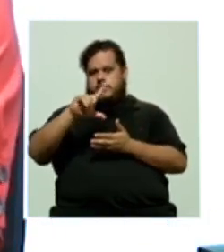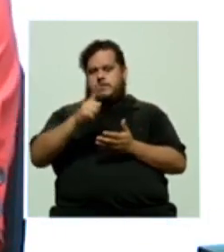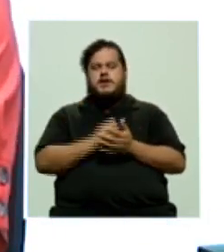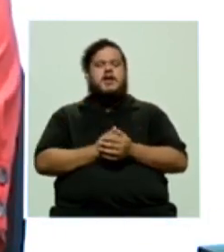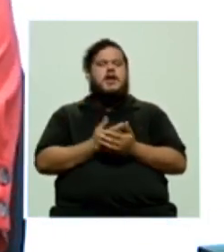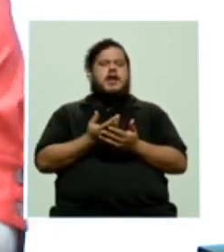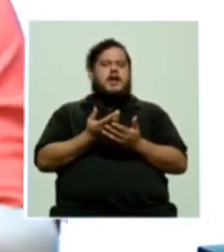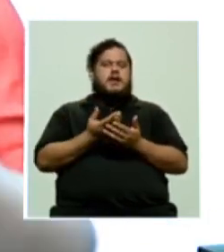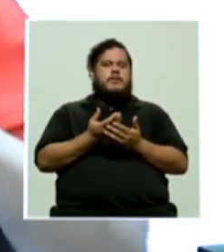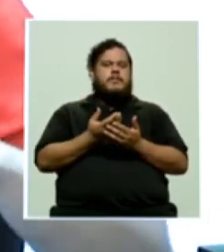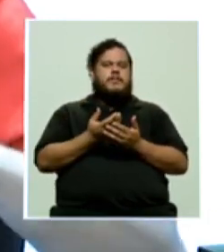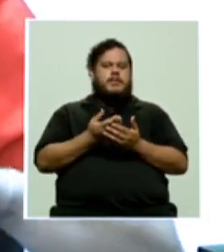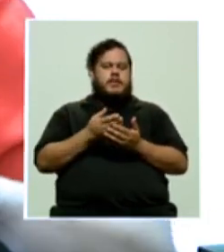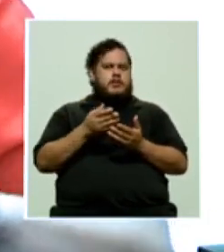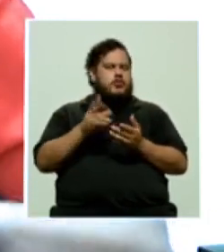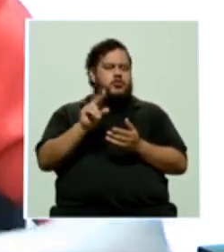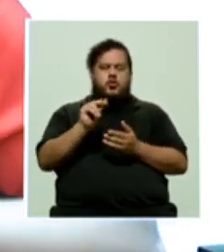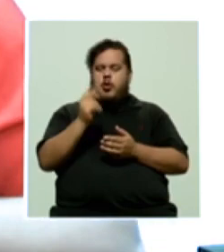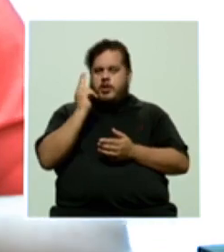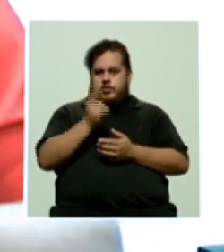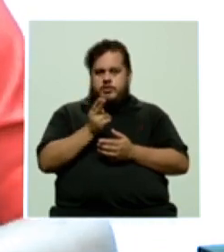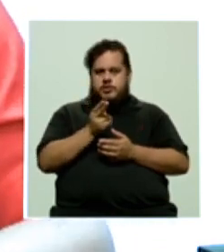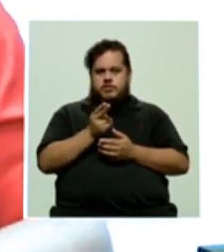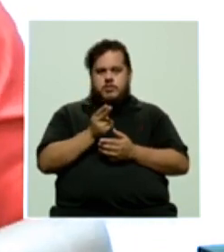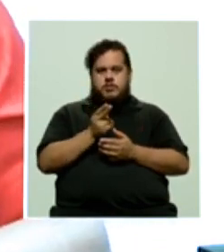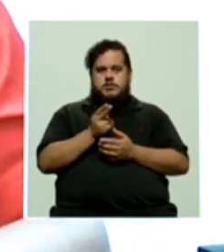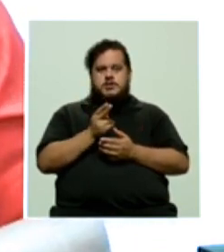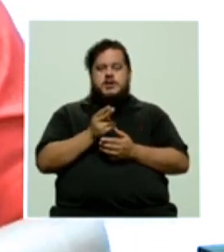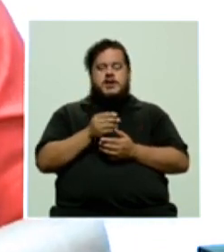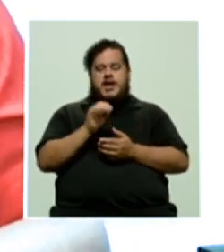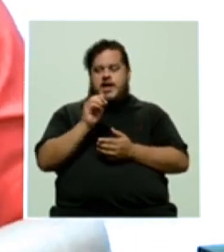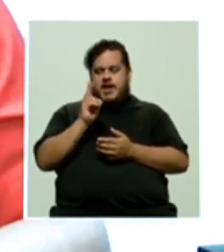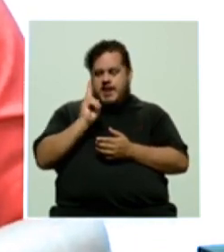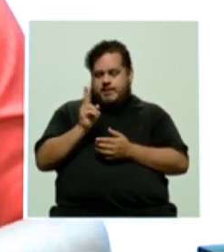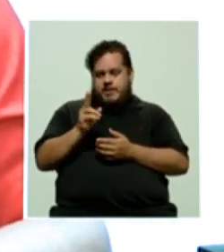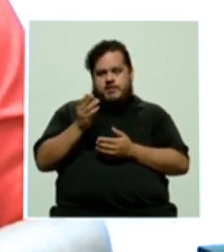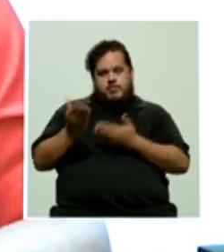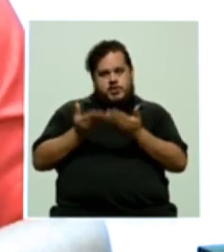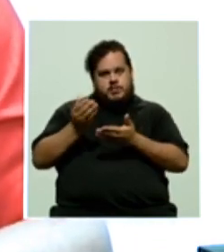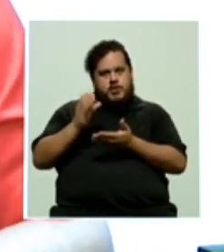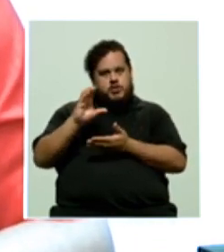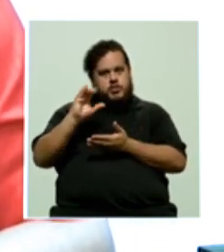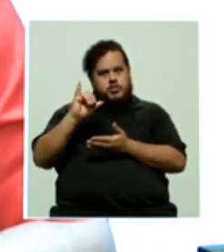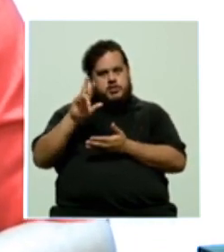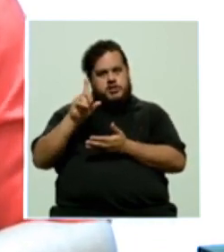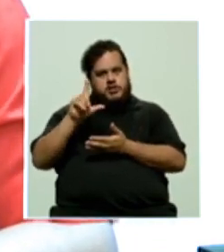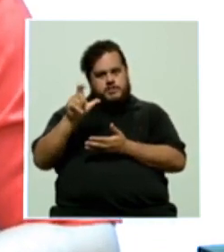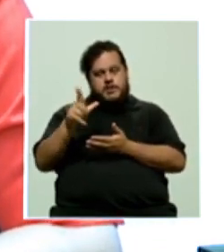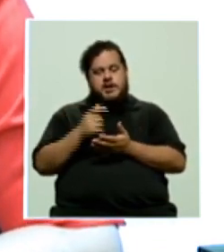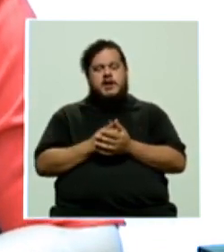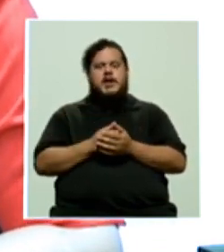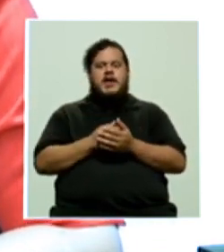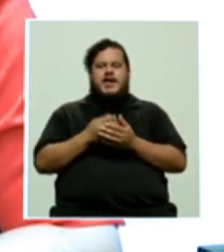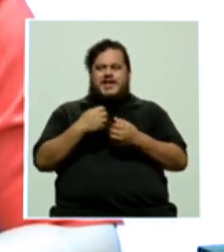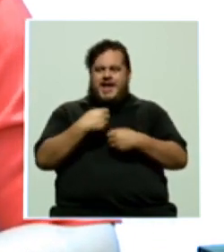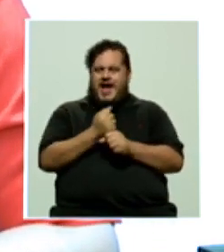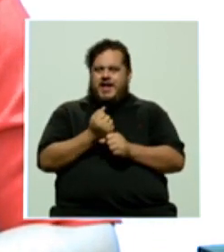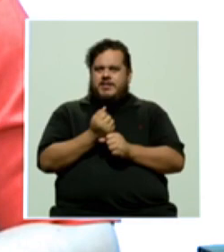de Servicio Civil. No es lo mismo que la propia Dirección General de Servicio Civil y el Estatuto de Servicio Civil se generan